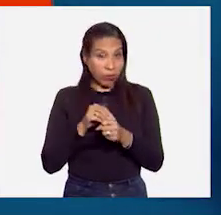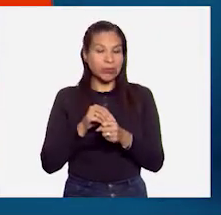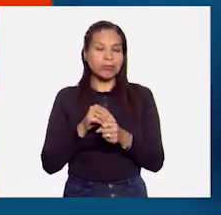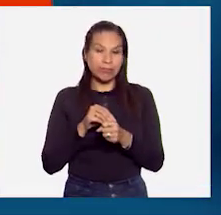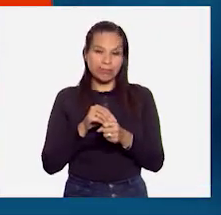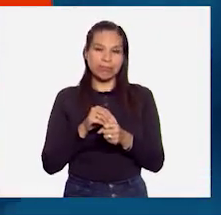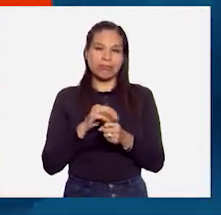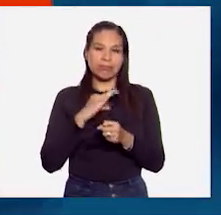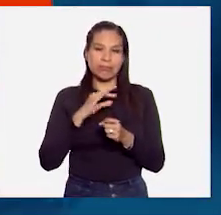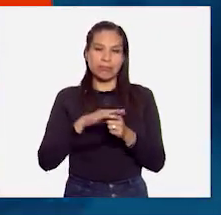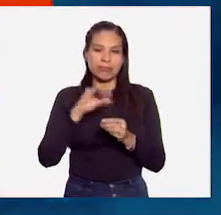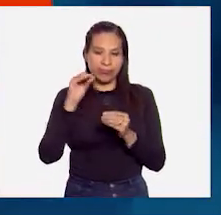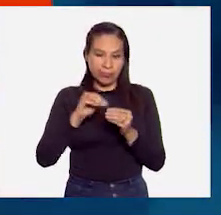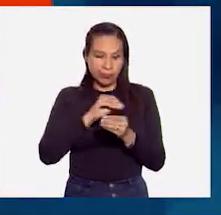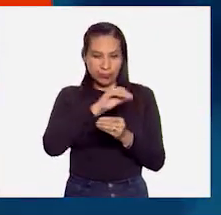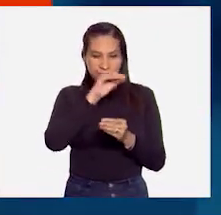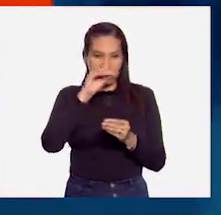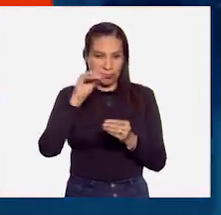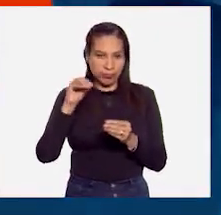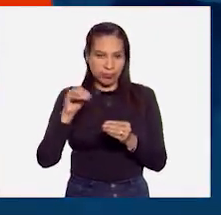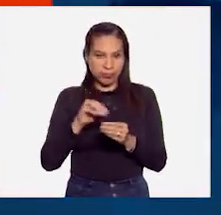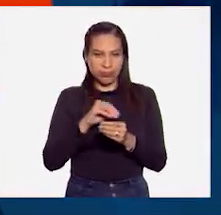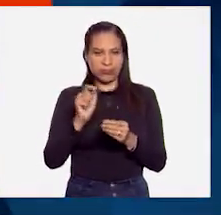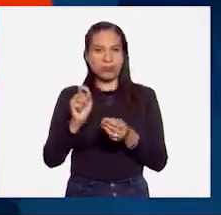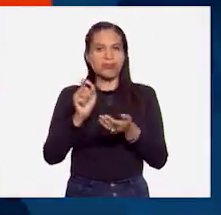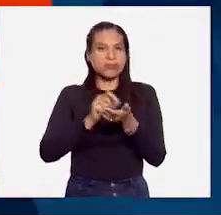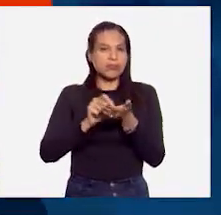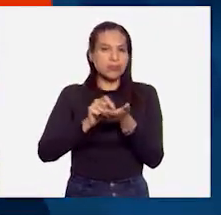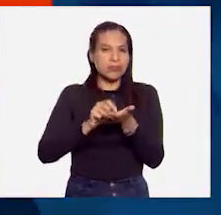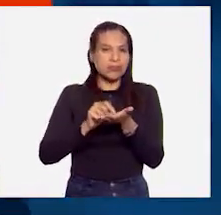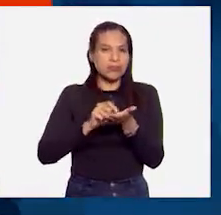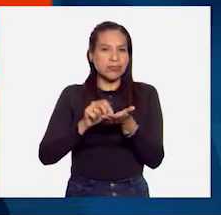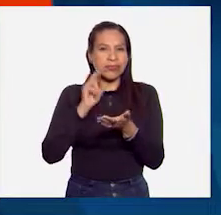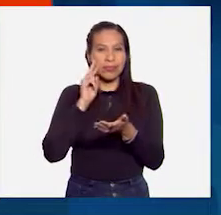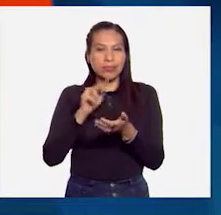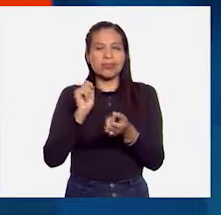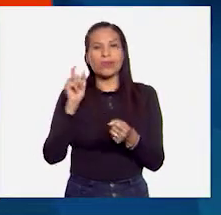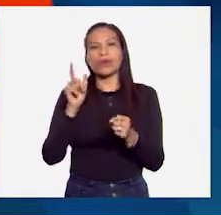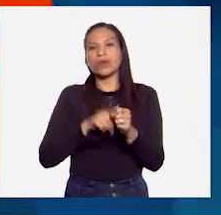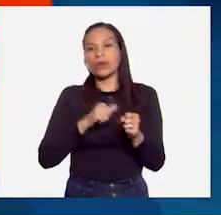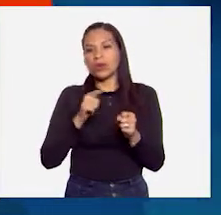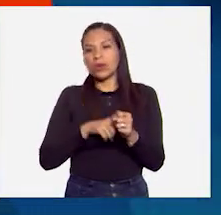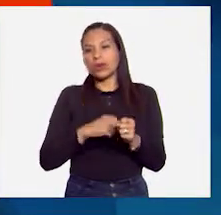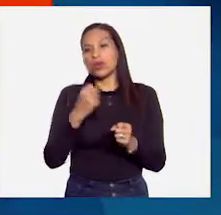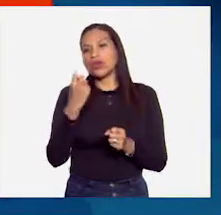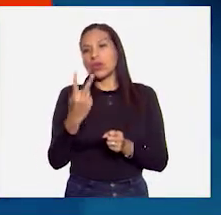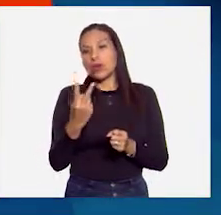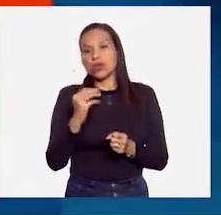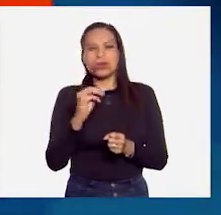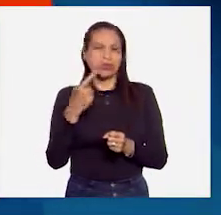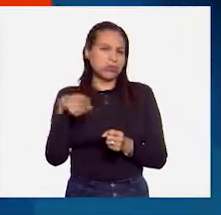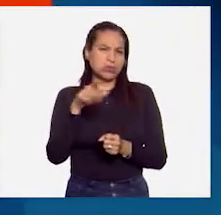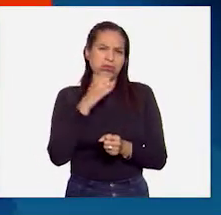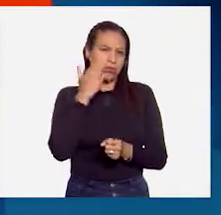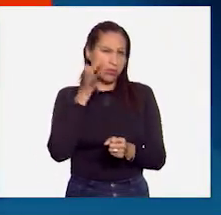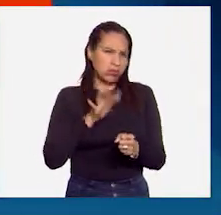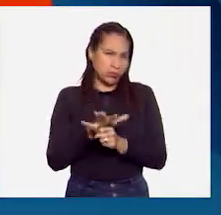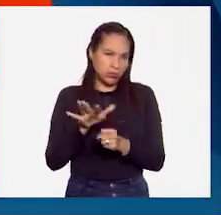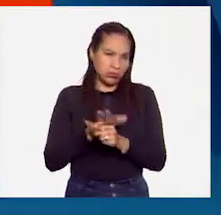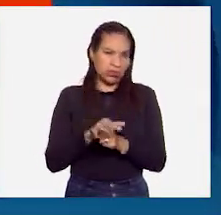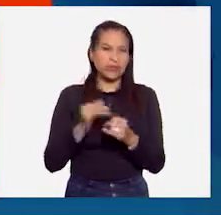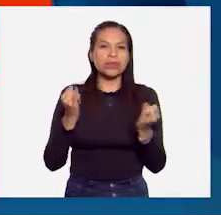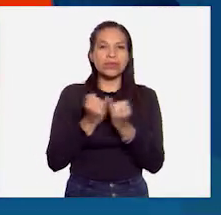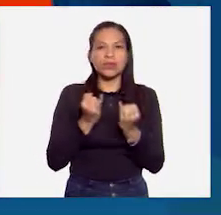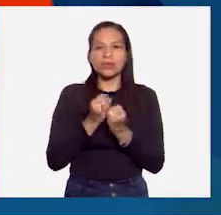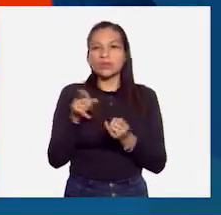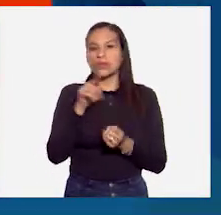hacerle algunos adornos ya con los demás plumones indelebles. Pueden ser de colores, 2 colores, 3, los que quieran. Y también